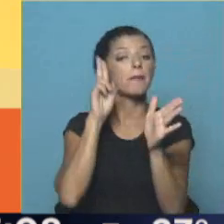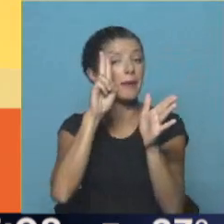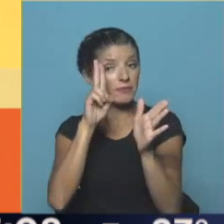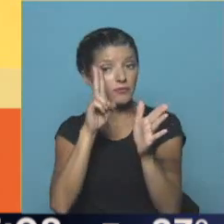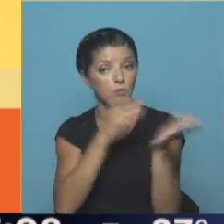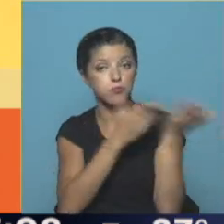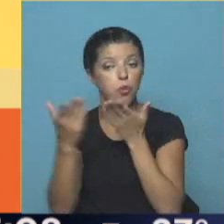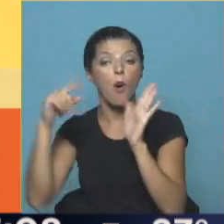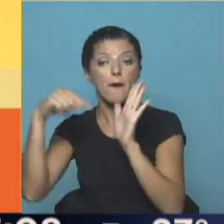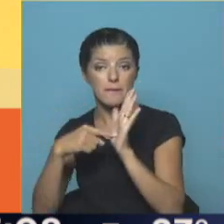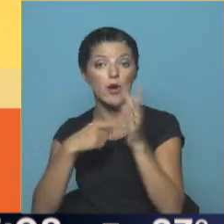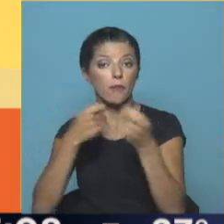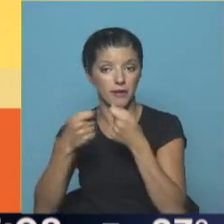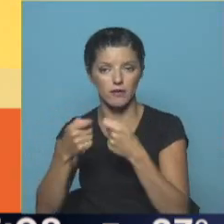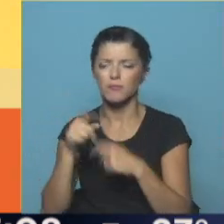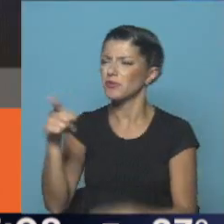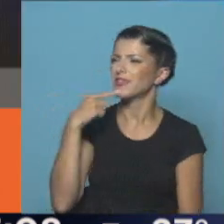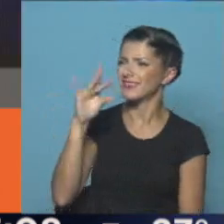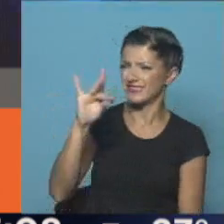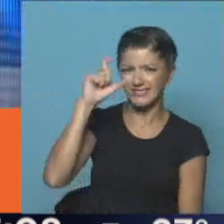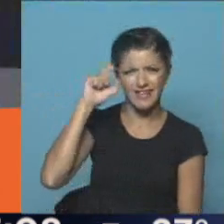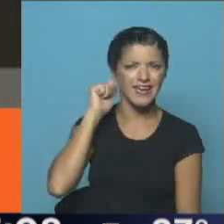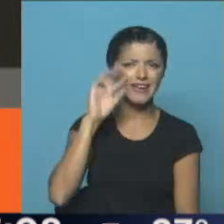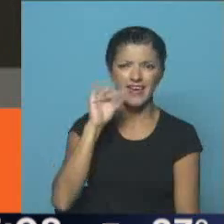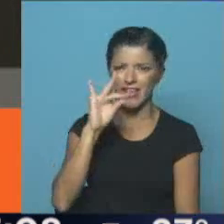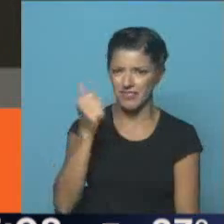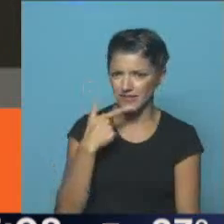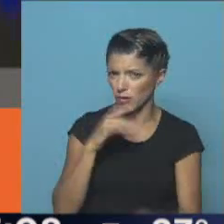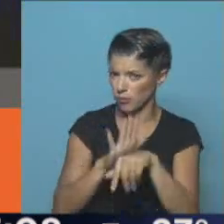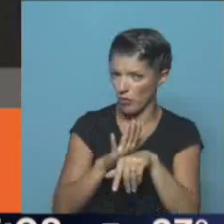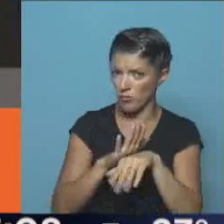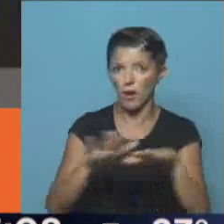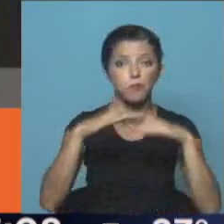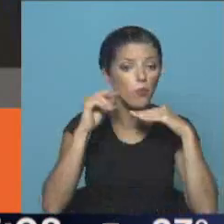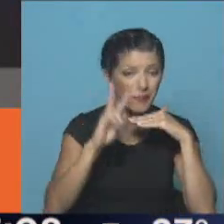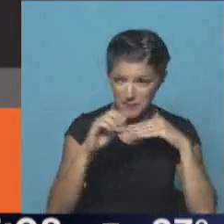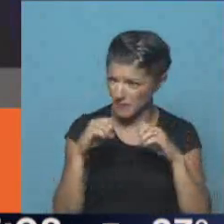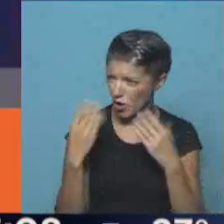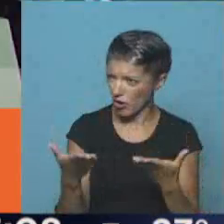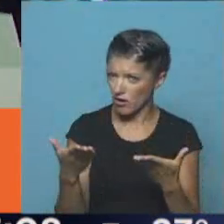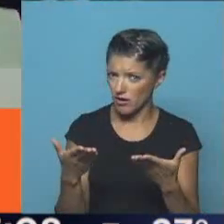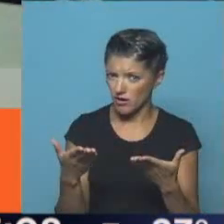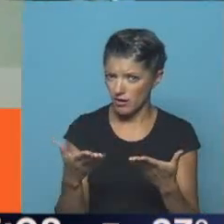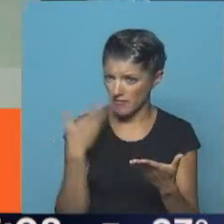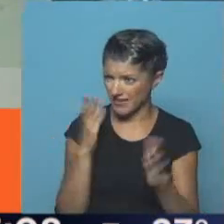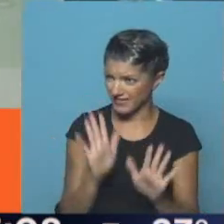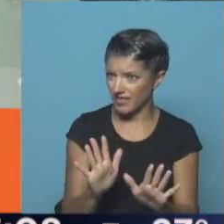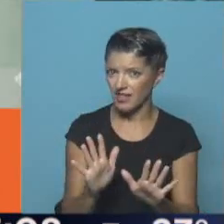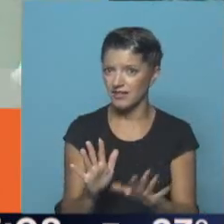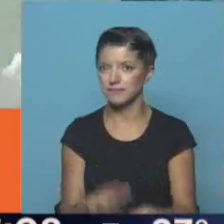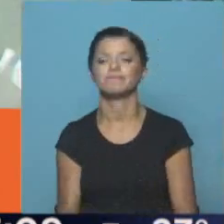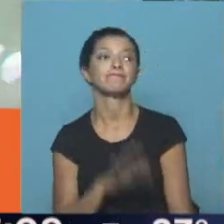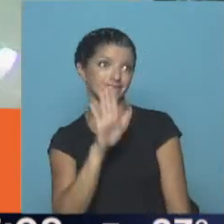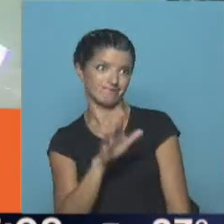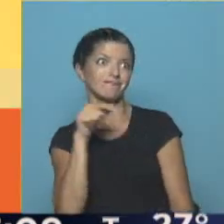pierdan la cuestión del mercado común. Cuando hablas de gradas en un espectáculo, en ciertas gradas se ve mejor, niveles, bueno, el problema